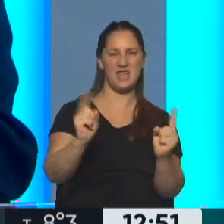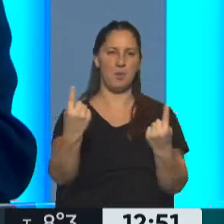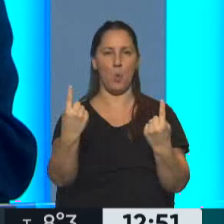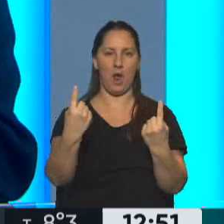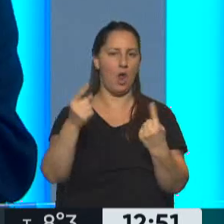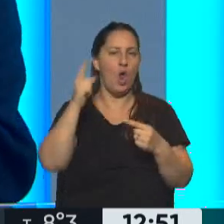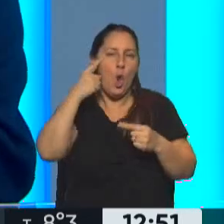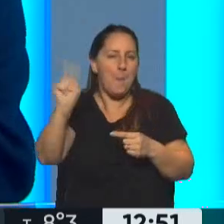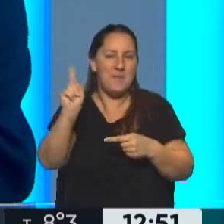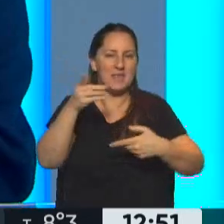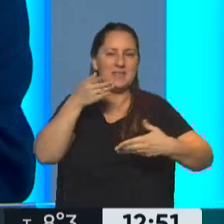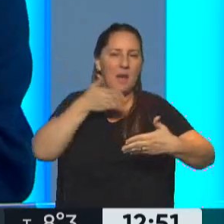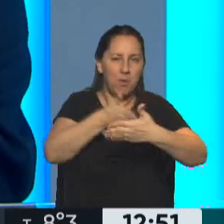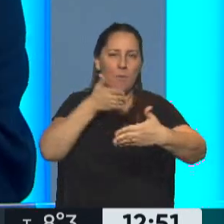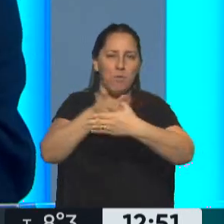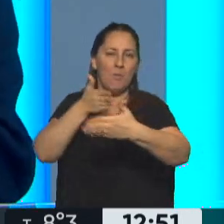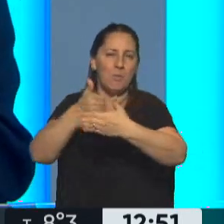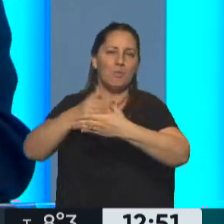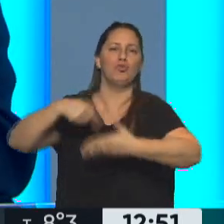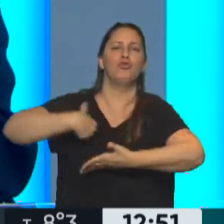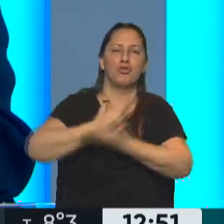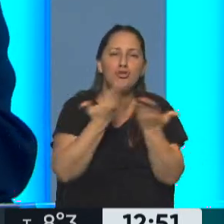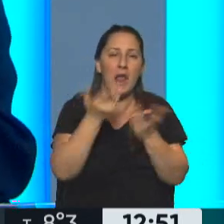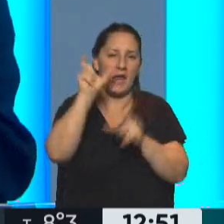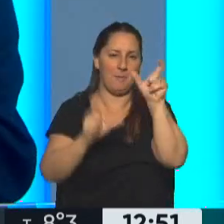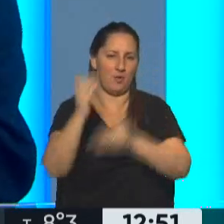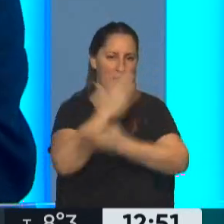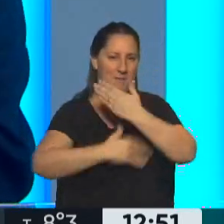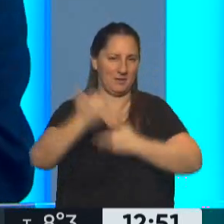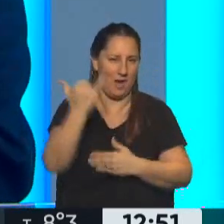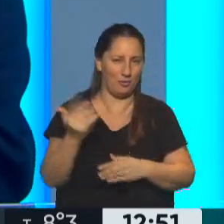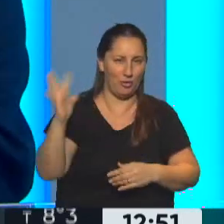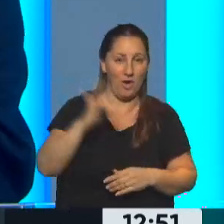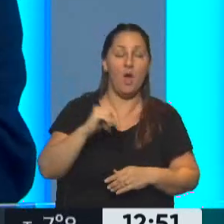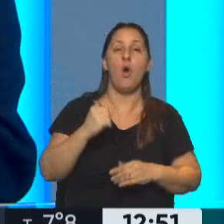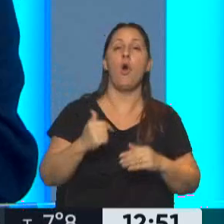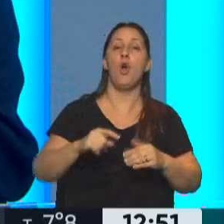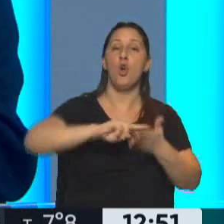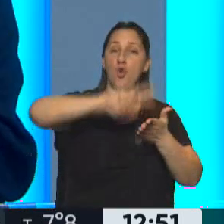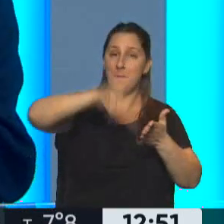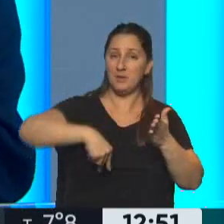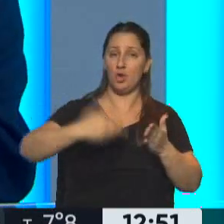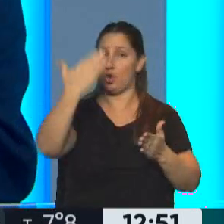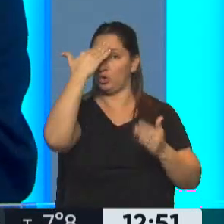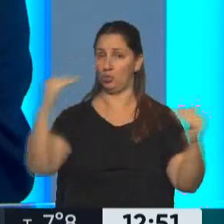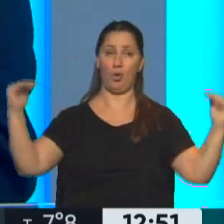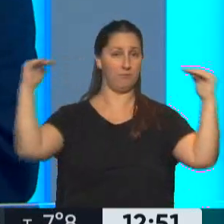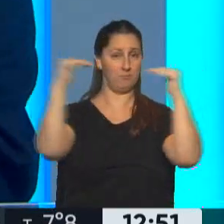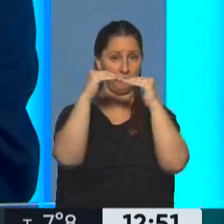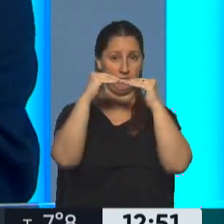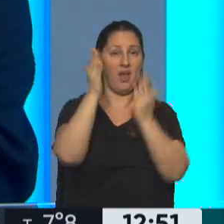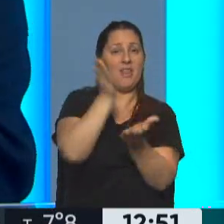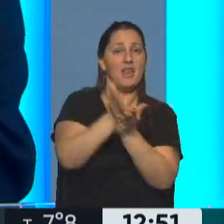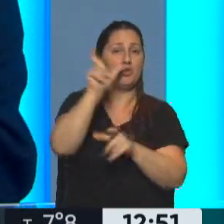barreras sociales que enfrentan a diario las personas con discapacidad. En Argentina hoy tiene rango constitucional la Convención sobre los Derechos de las Personas